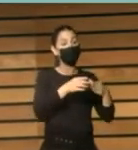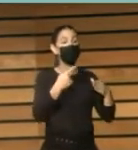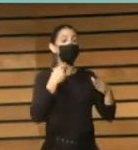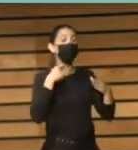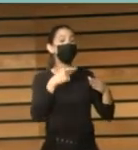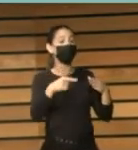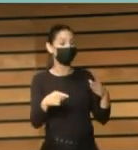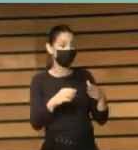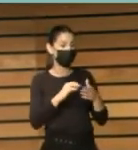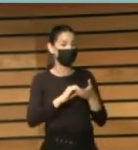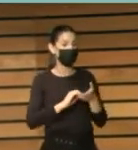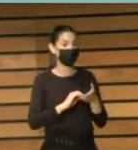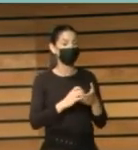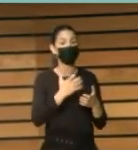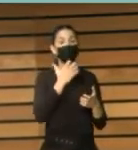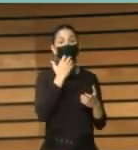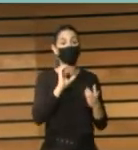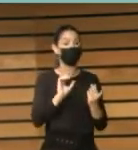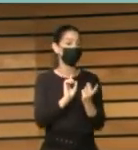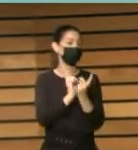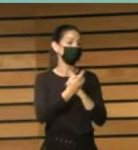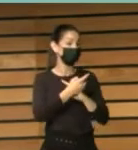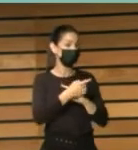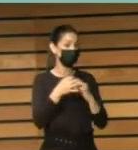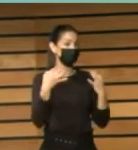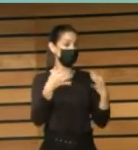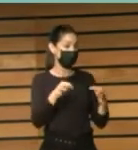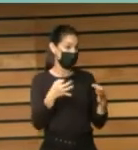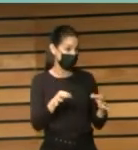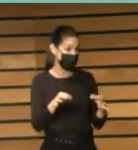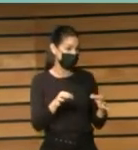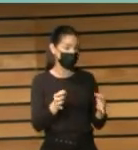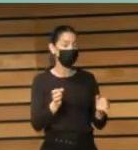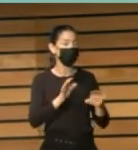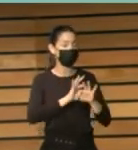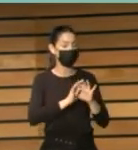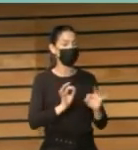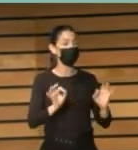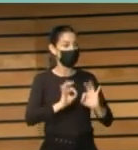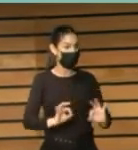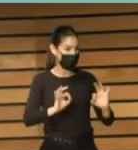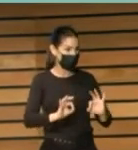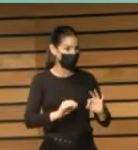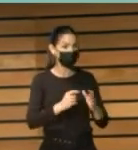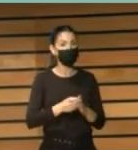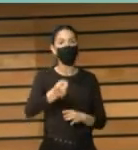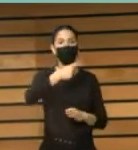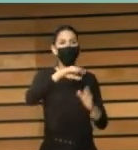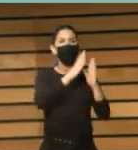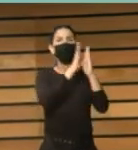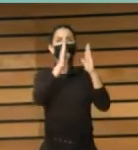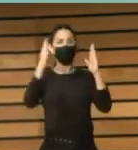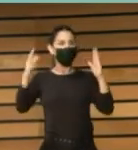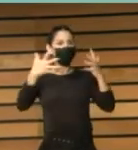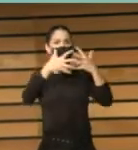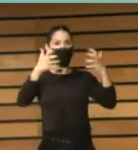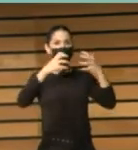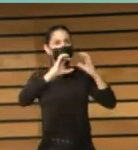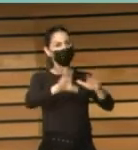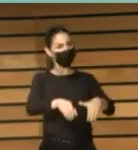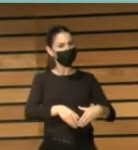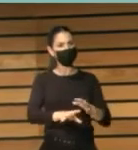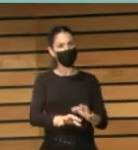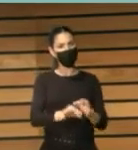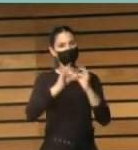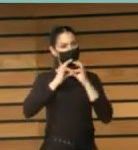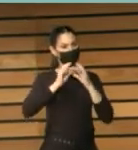haciendo nuestros contemporáneos, ¿no? Entonces, en la biblioteca nos la aplicamos, o sea, mostrar lo que están haciendo